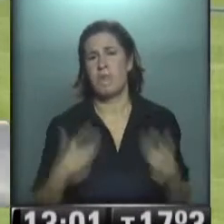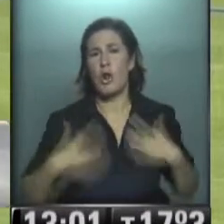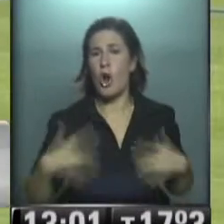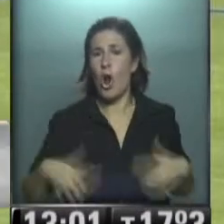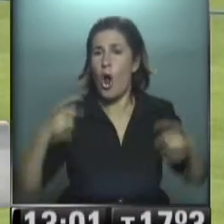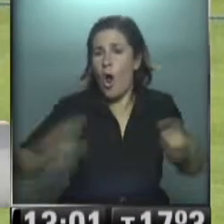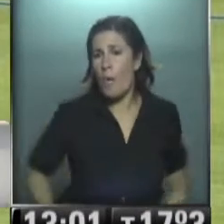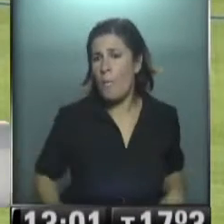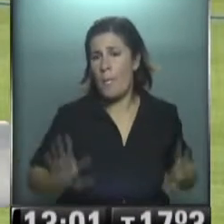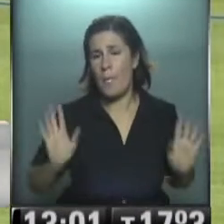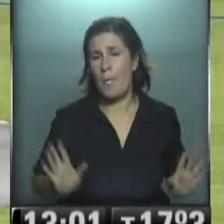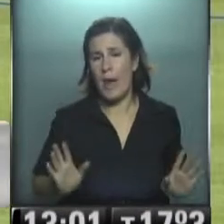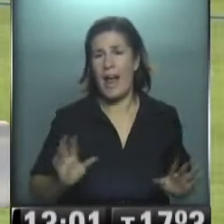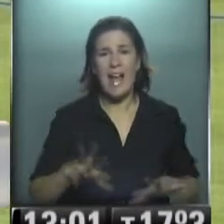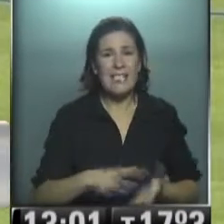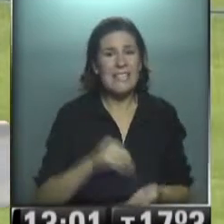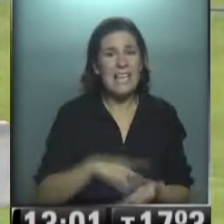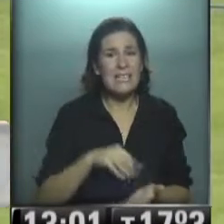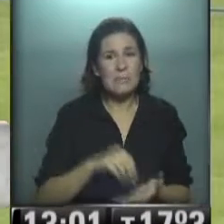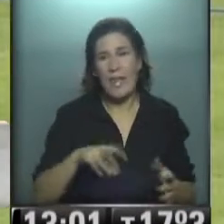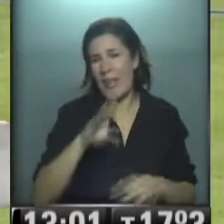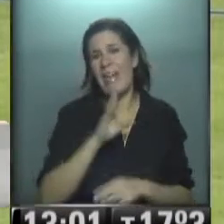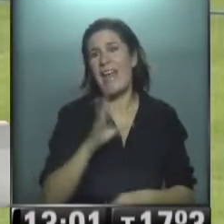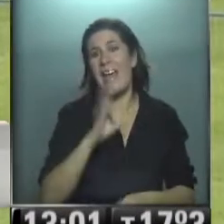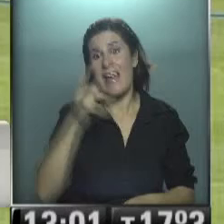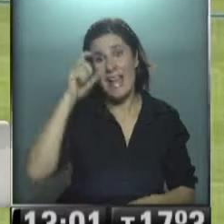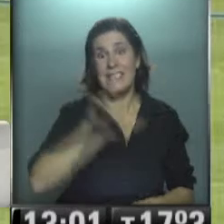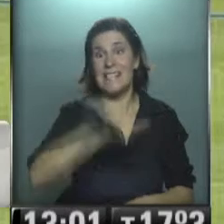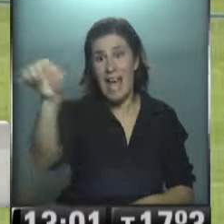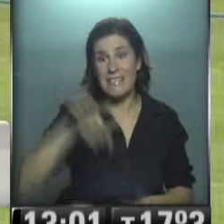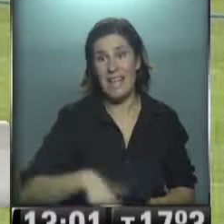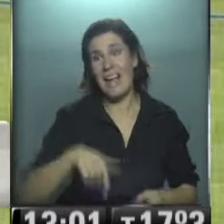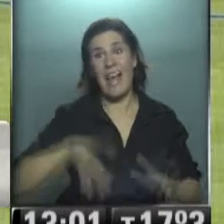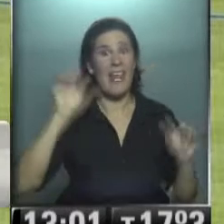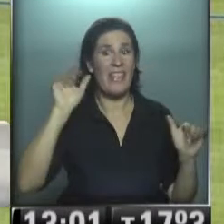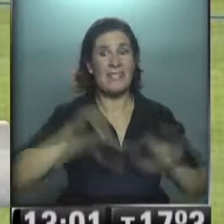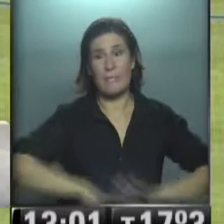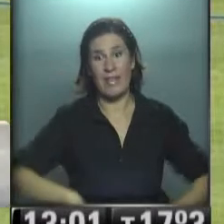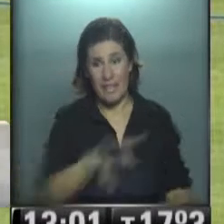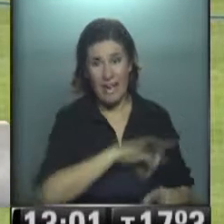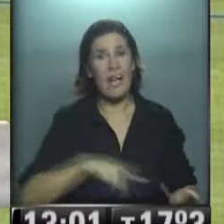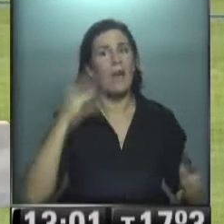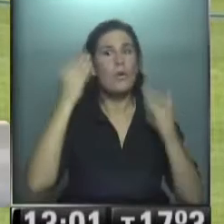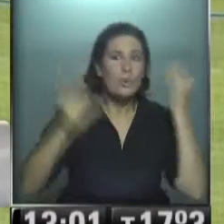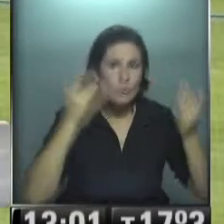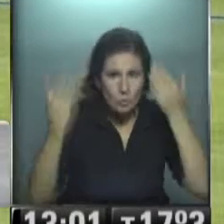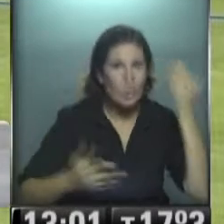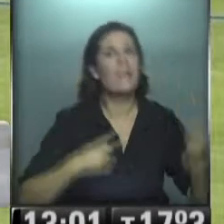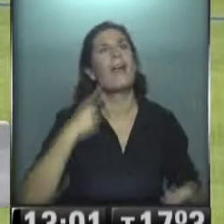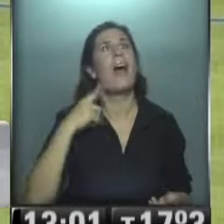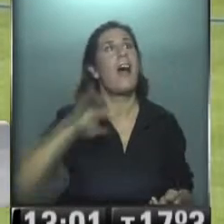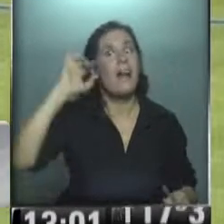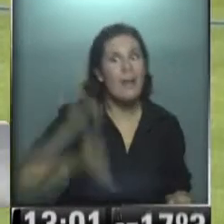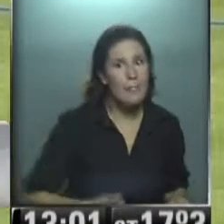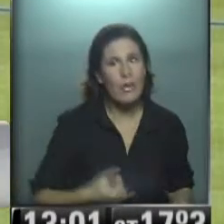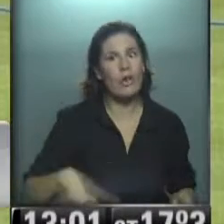ropa nuevamente, a pisar el césped de Seiza, a despedirse de este campo de juego donde soñaron la gloria que piensan llevar a Brasil y